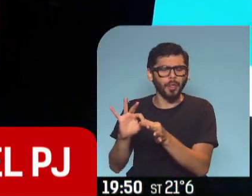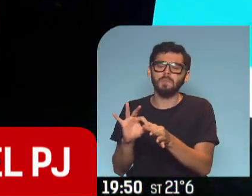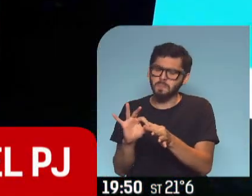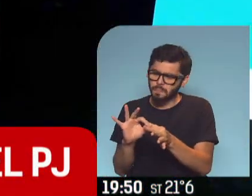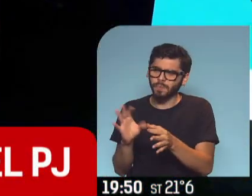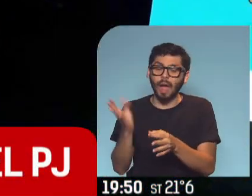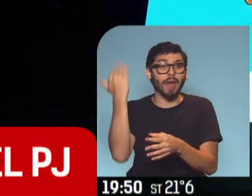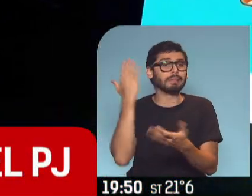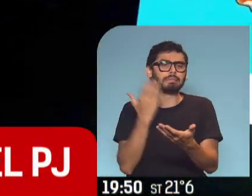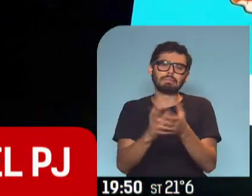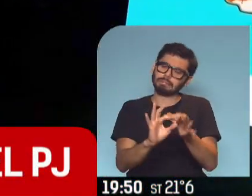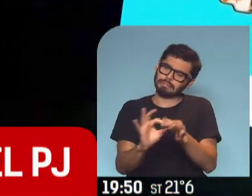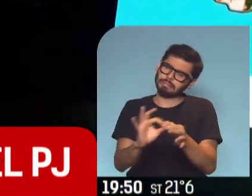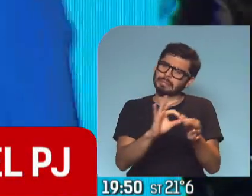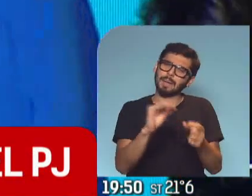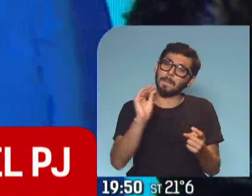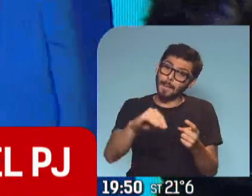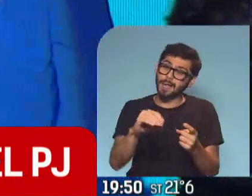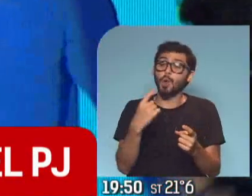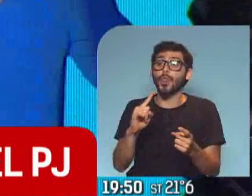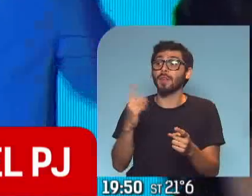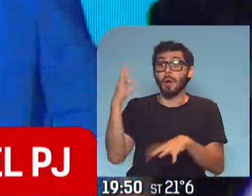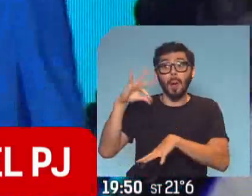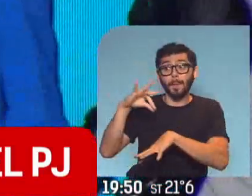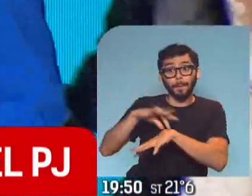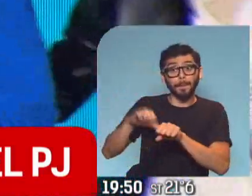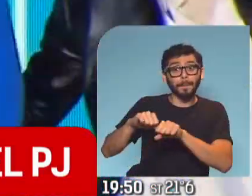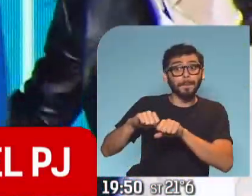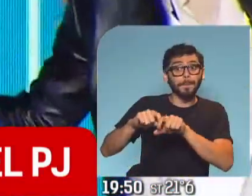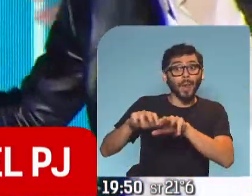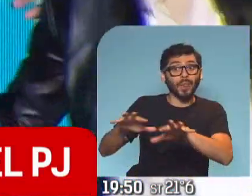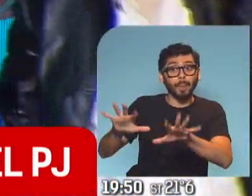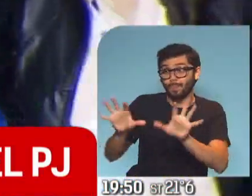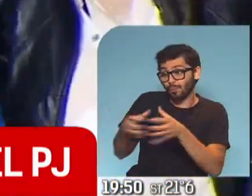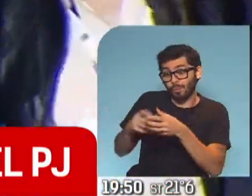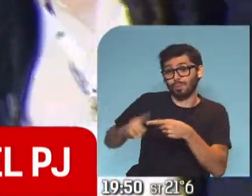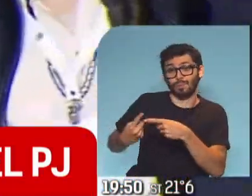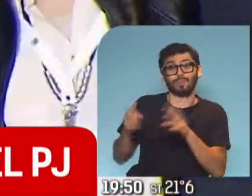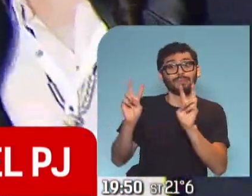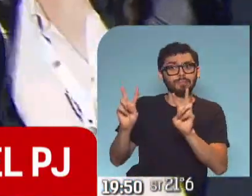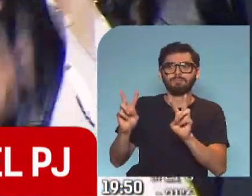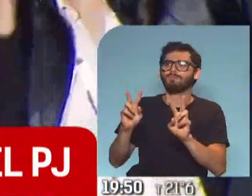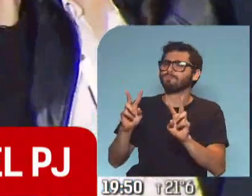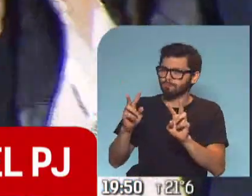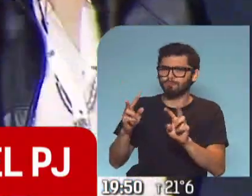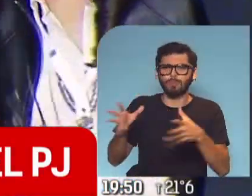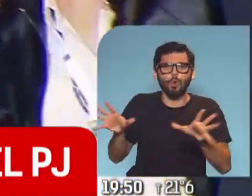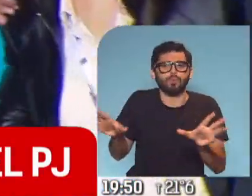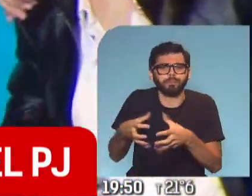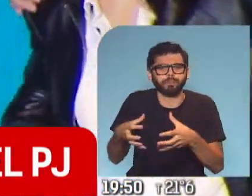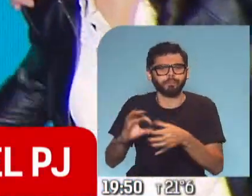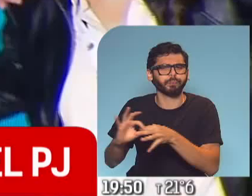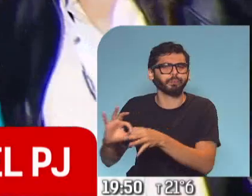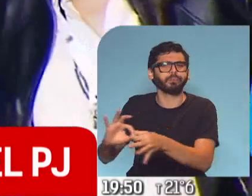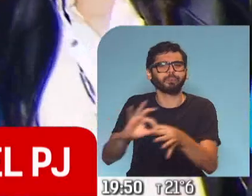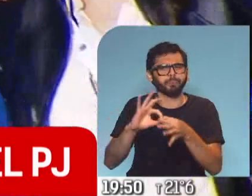unidad, aunque recordó que en el momento del comienzo de la pandemia lo que hizo el justicialismo fue unirse, que es lo que había que hacer. Al